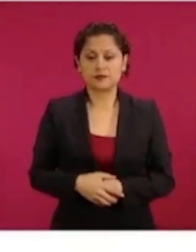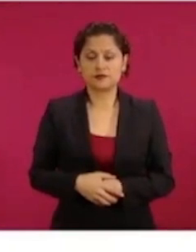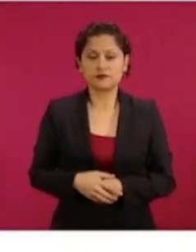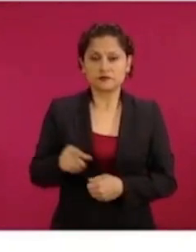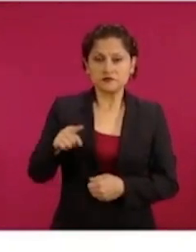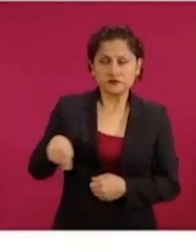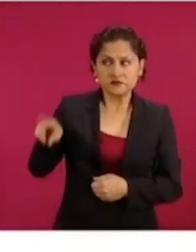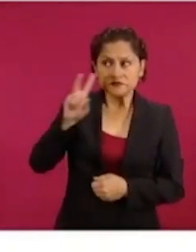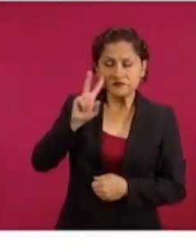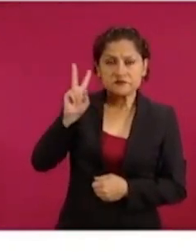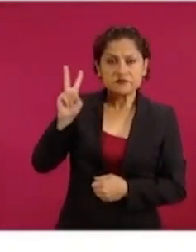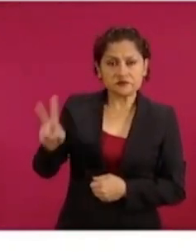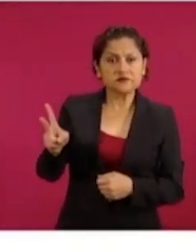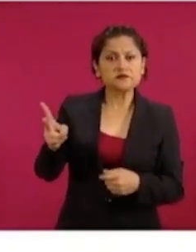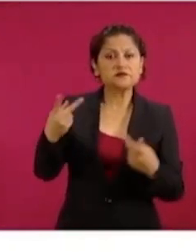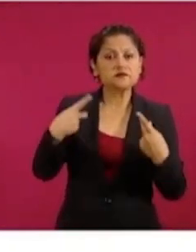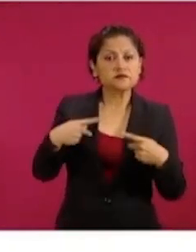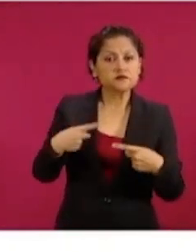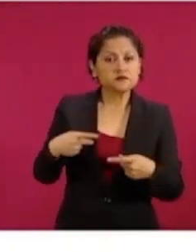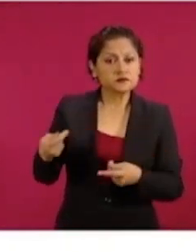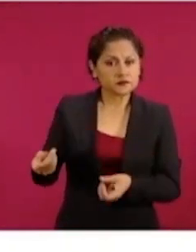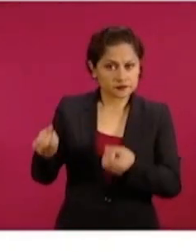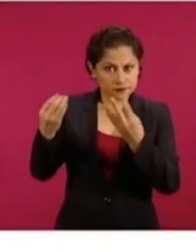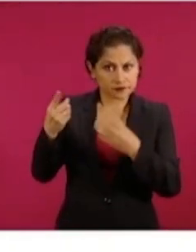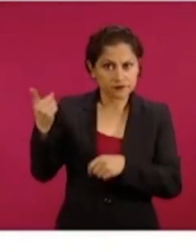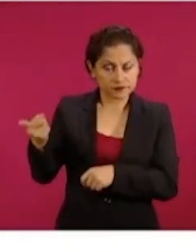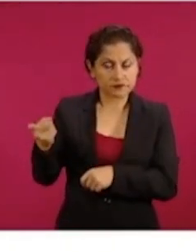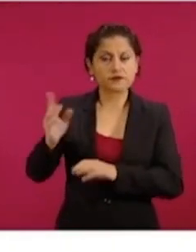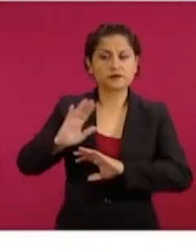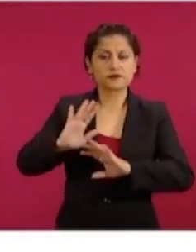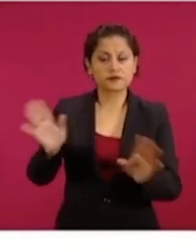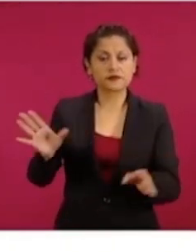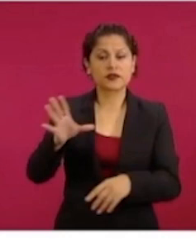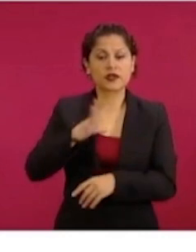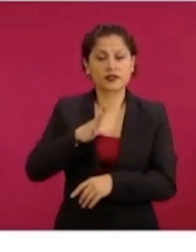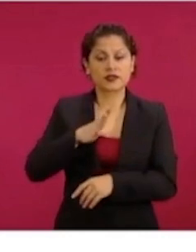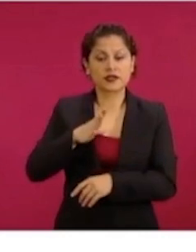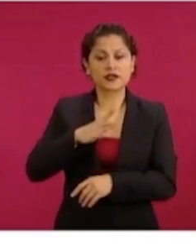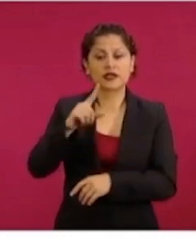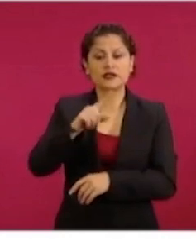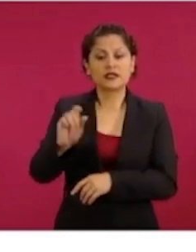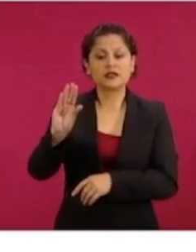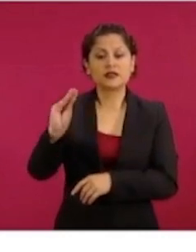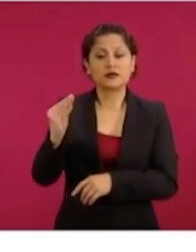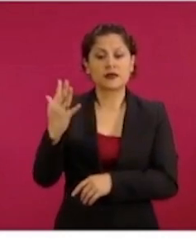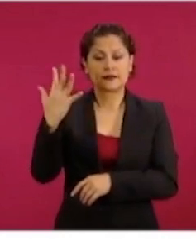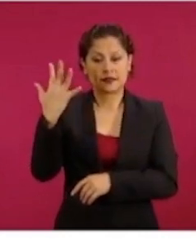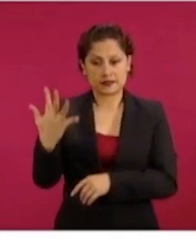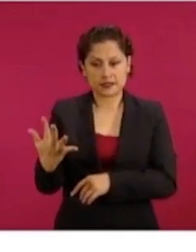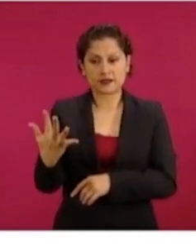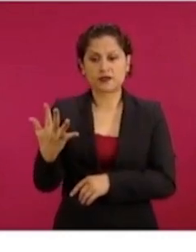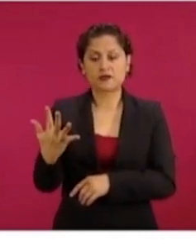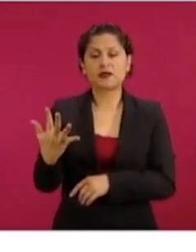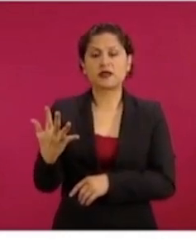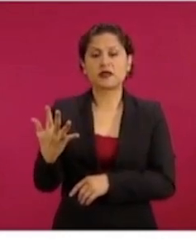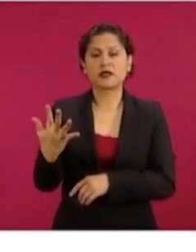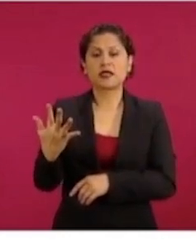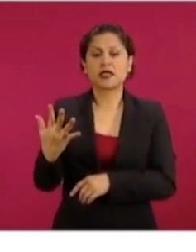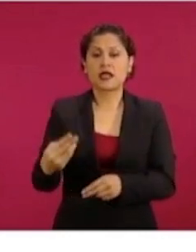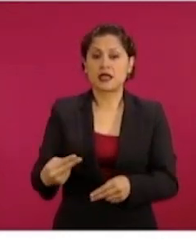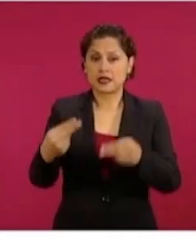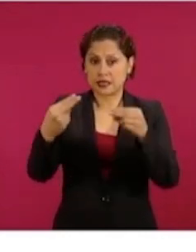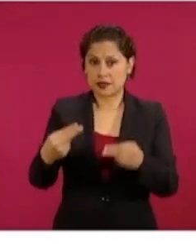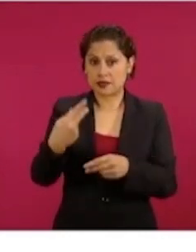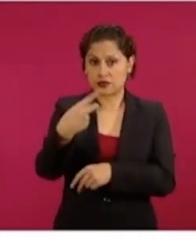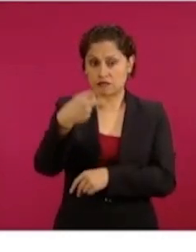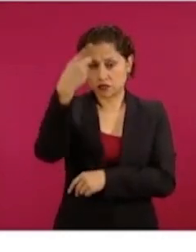negociaciones tienen hoy por hoy 195,000 empleados. Y más importante es que los dueños de